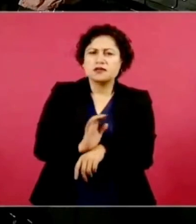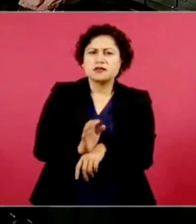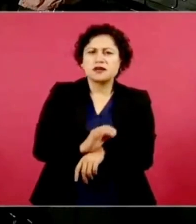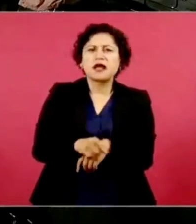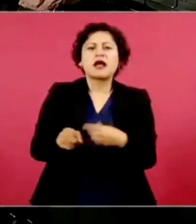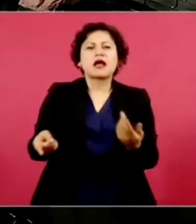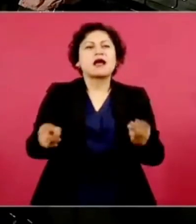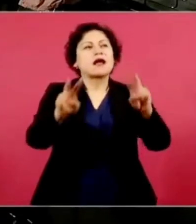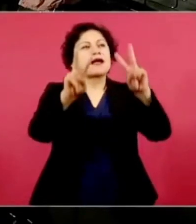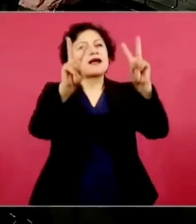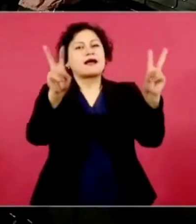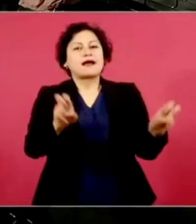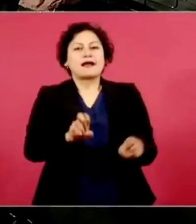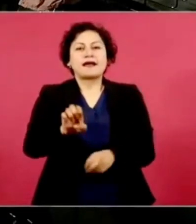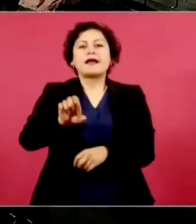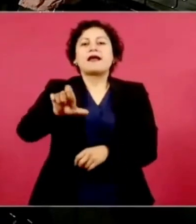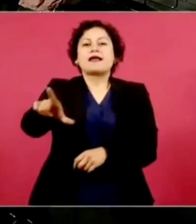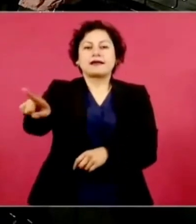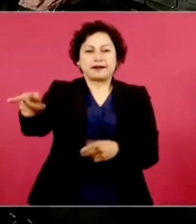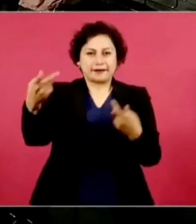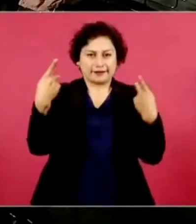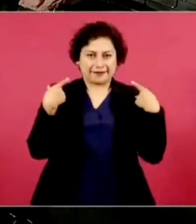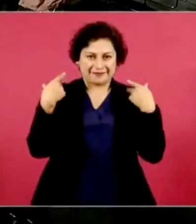profesor? ¿Mande?